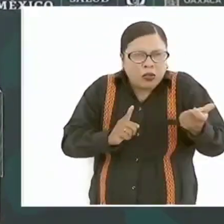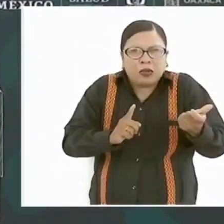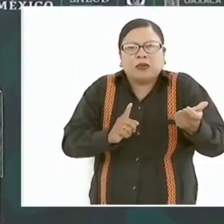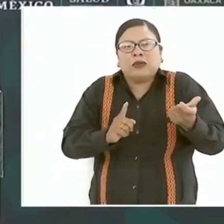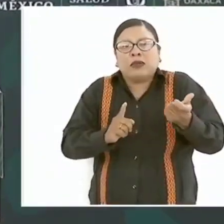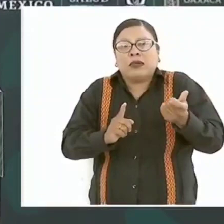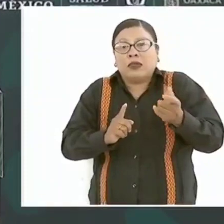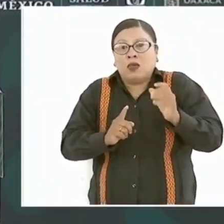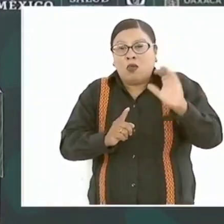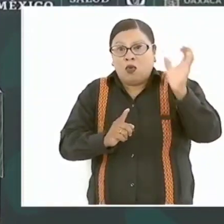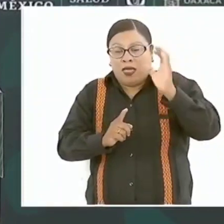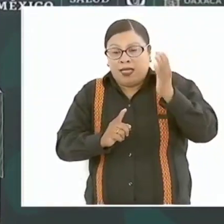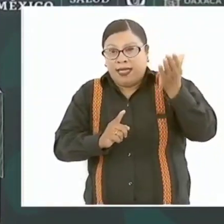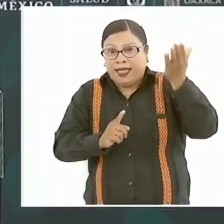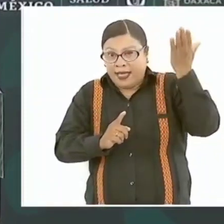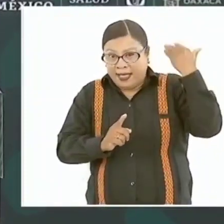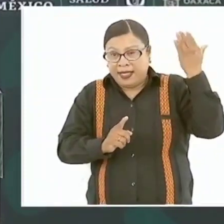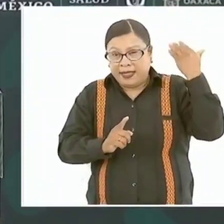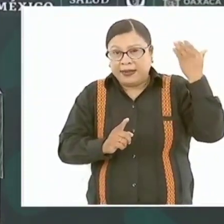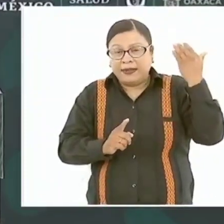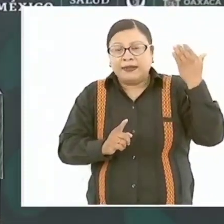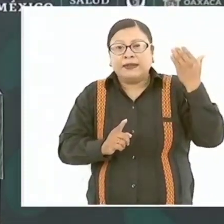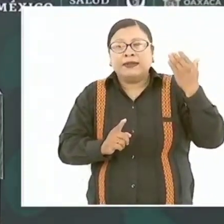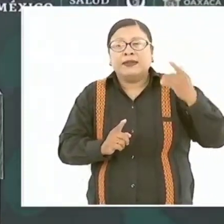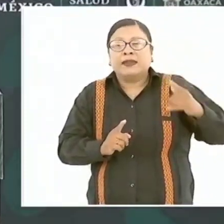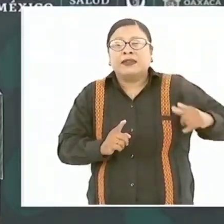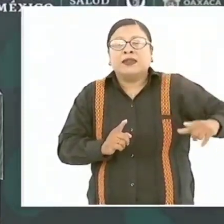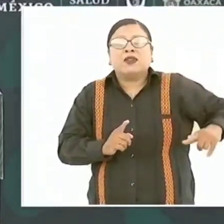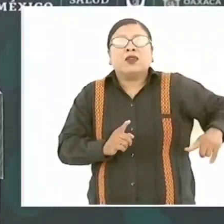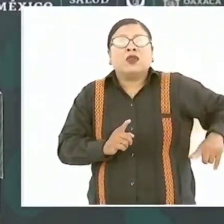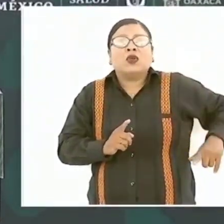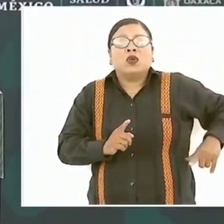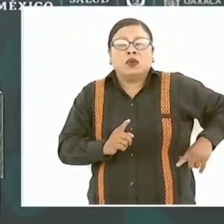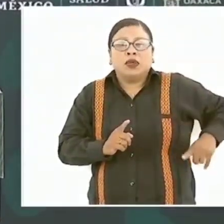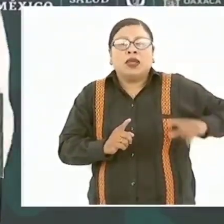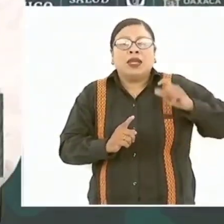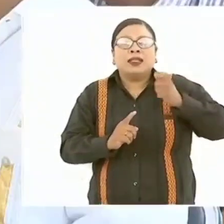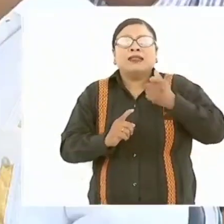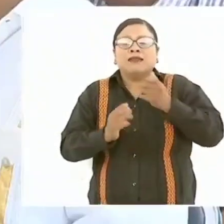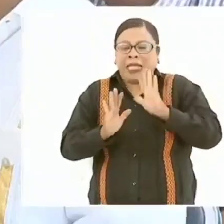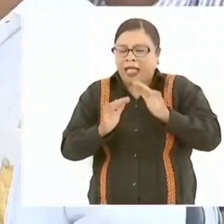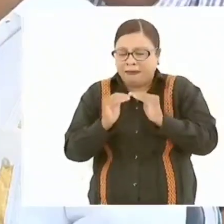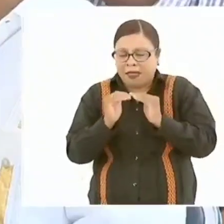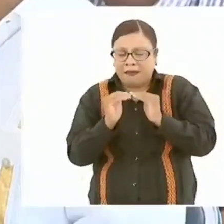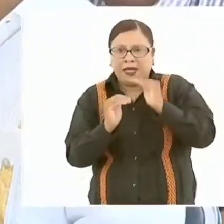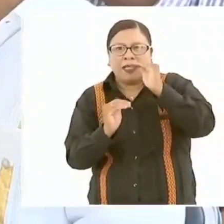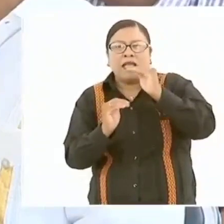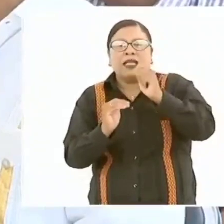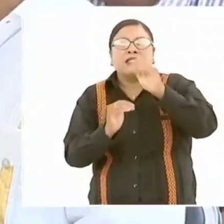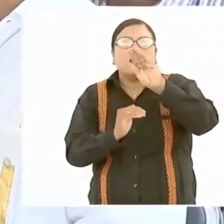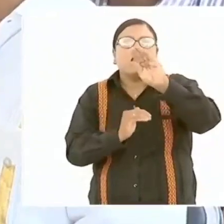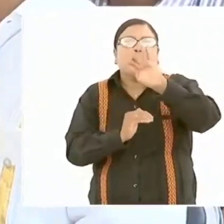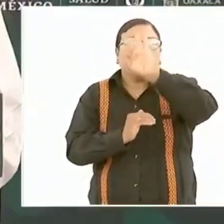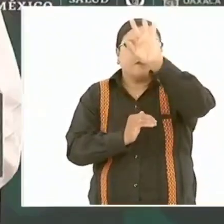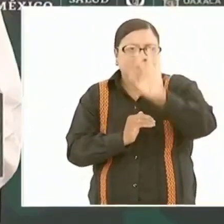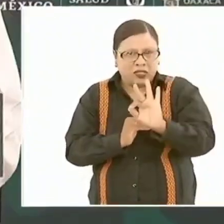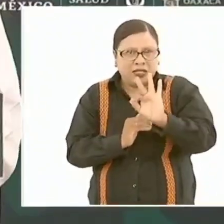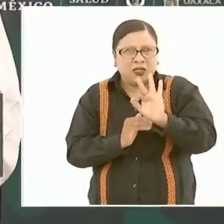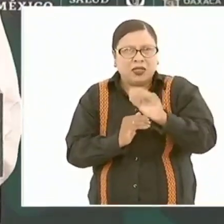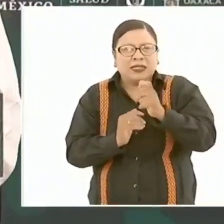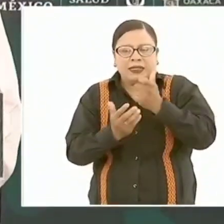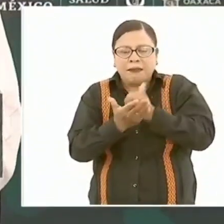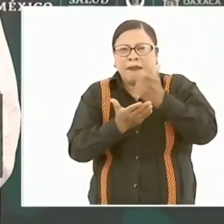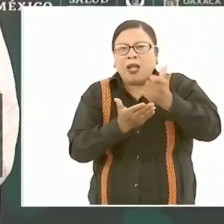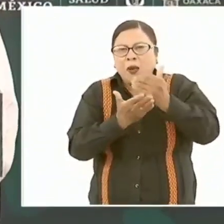el tiempo que llevamos en el gobierno ha aumentado el salario mínimo en 90% en